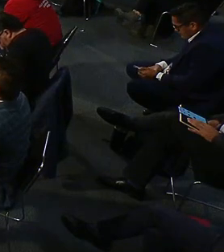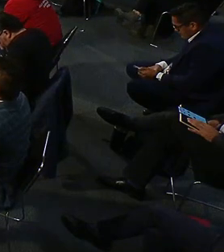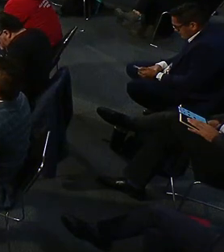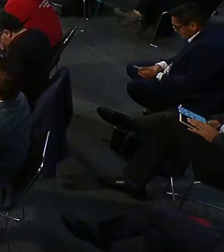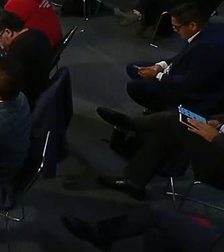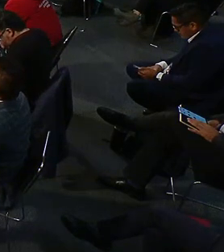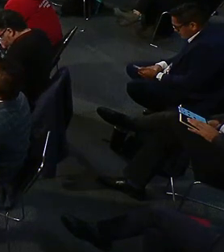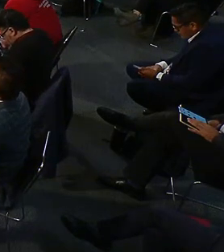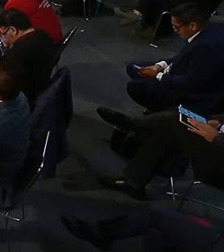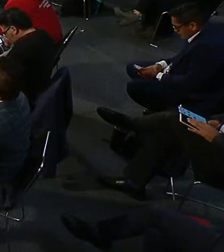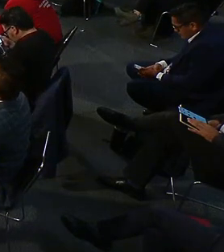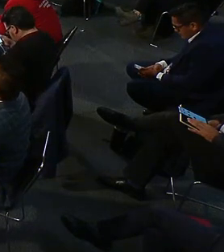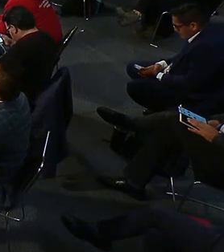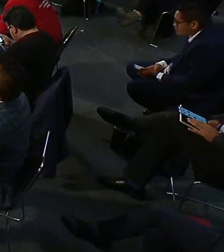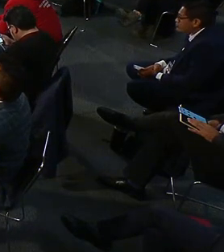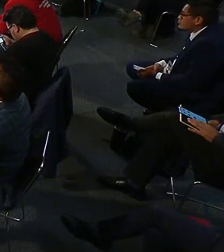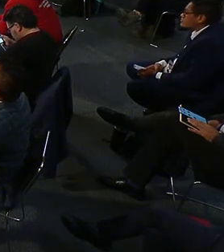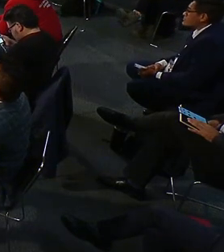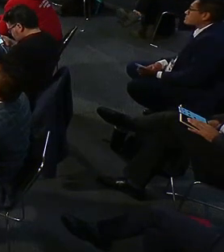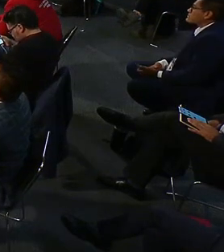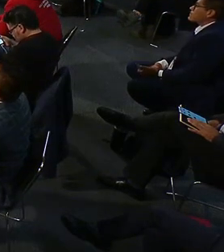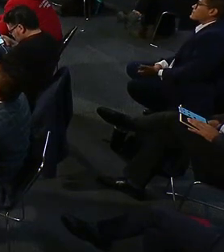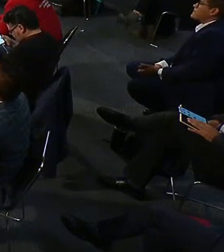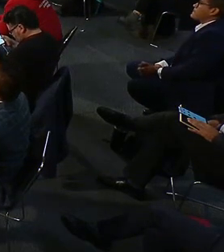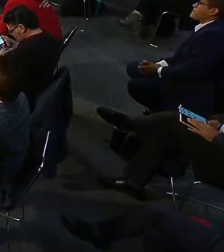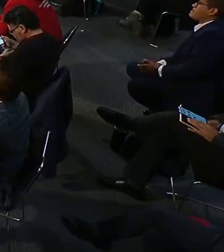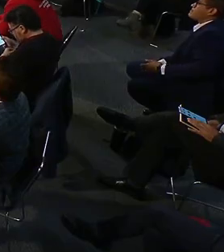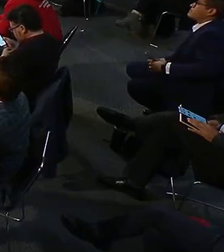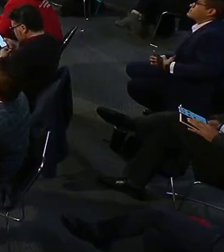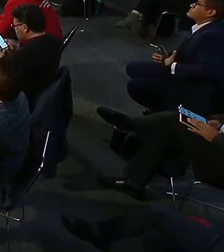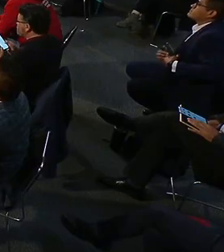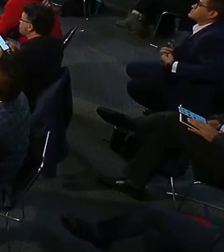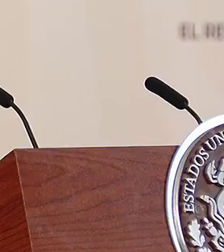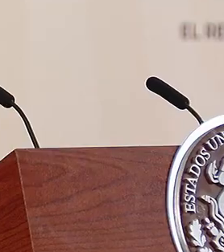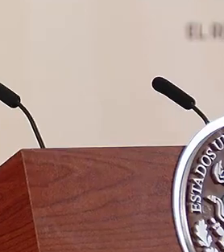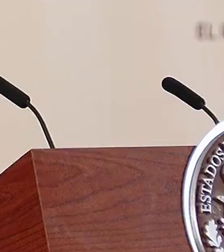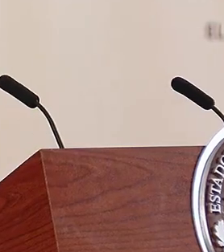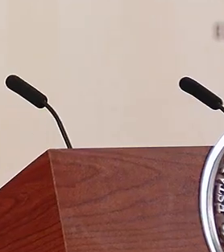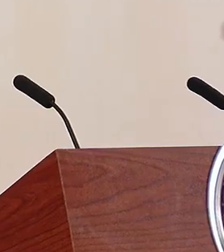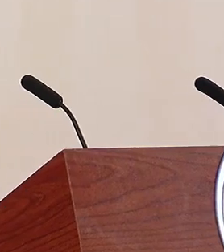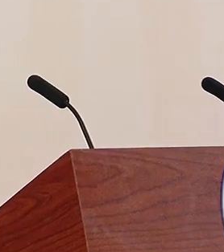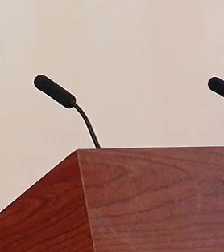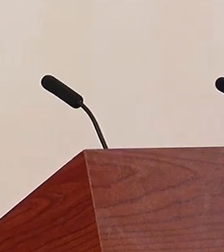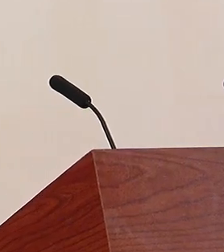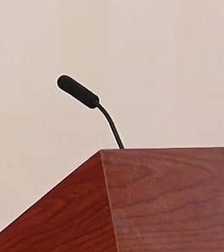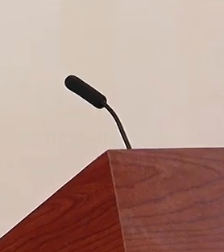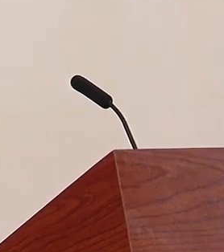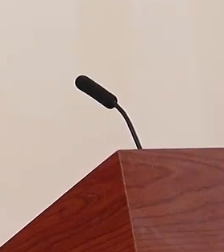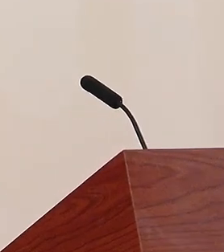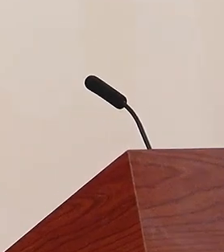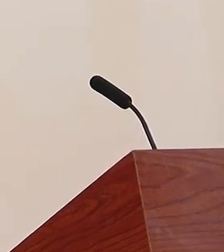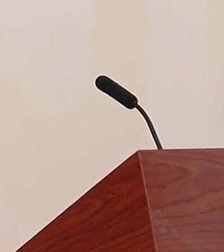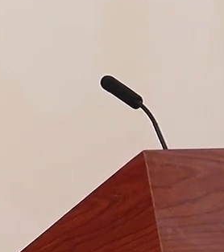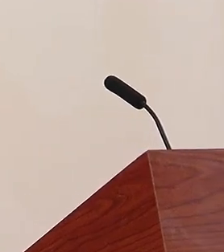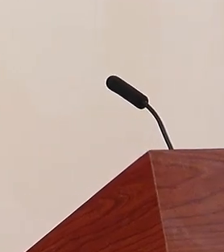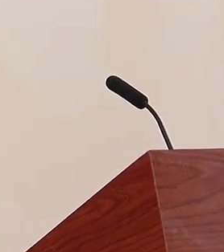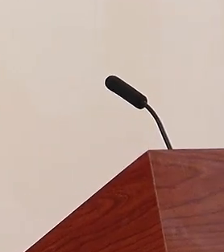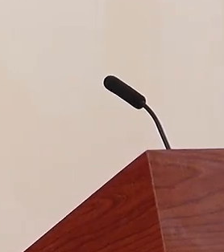es así. O sea, es un año, ¿no? Sí, concluir el periodo de un año. Sí.